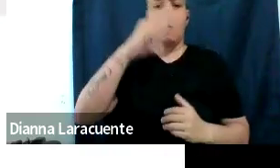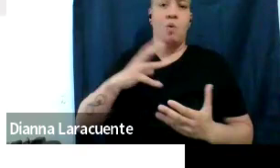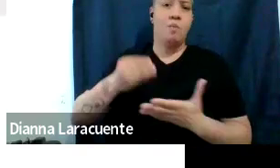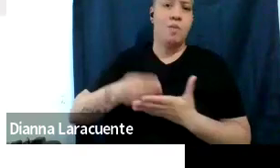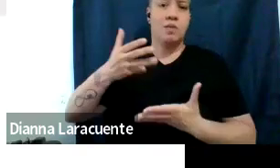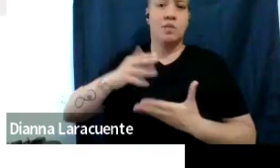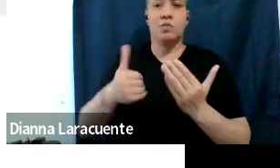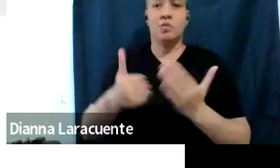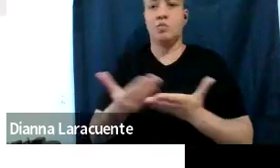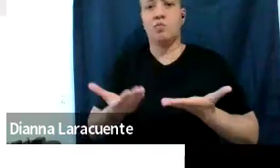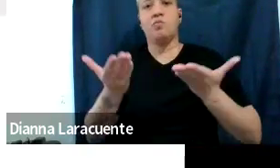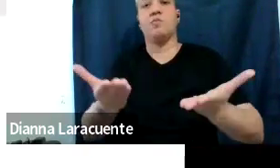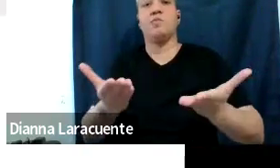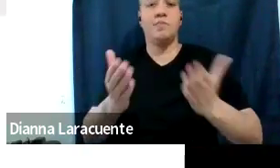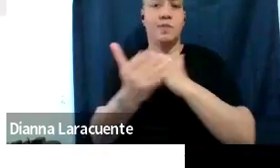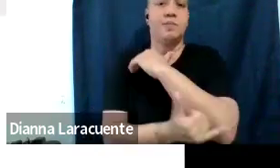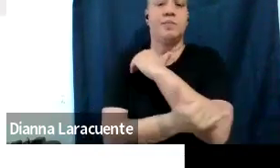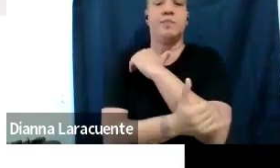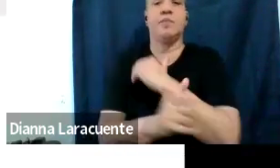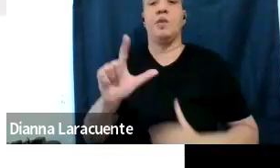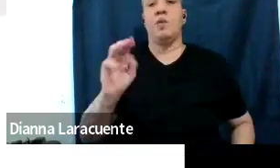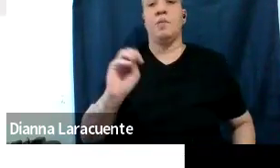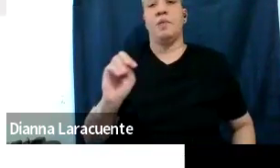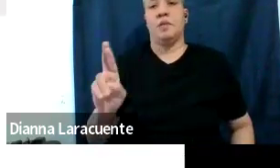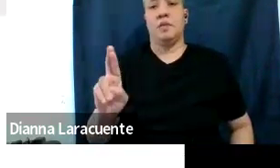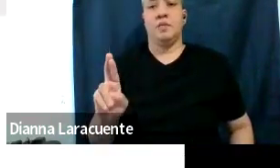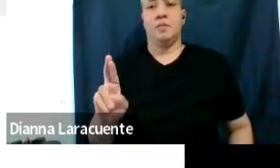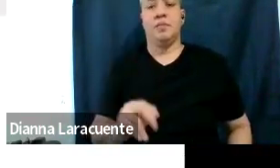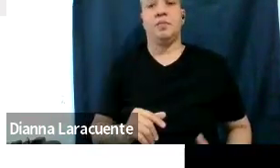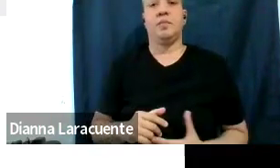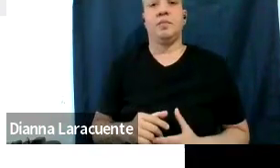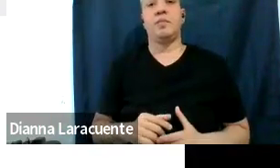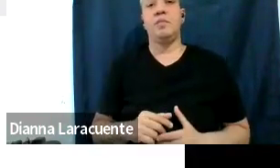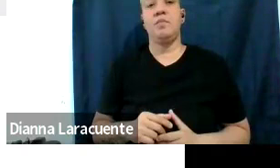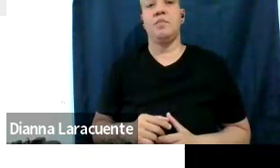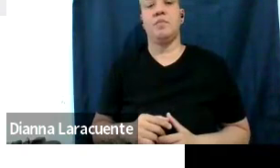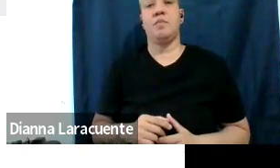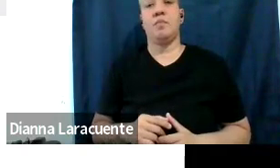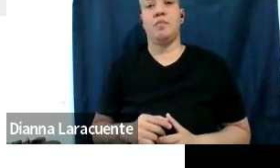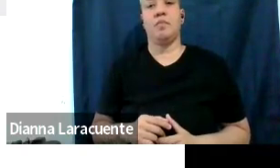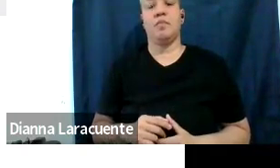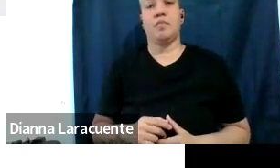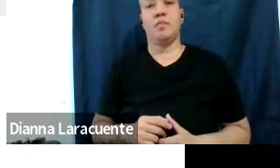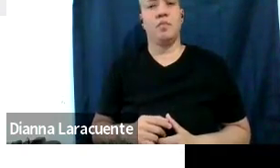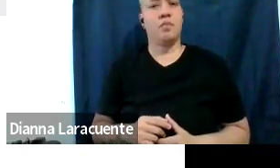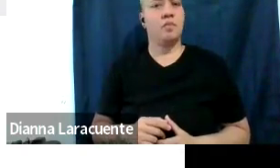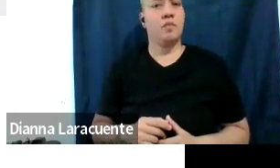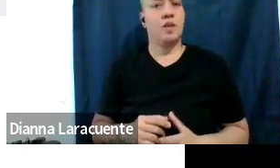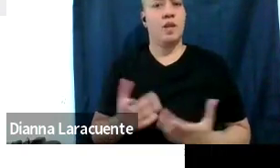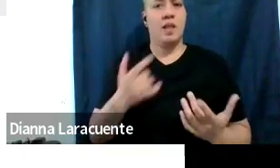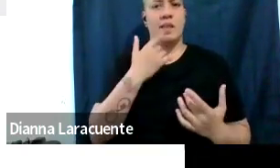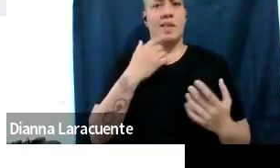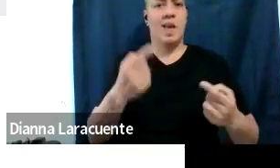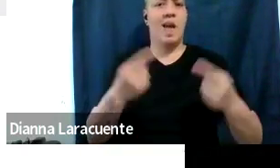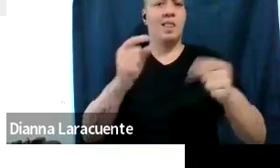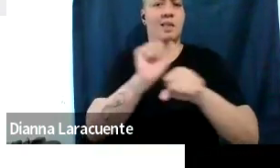por el país. Muñoz Rivera presentó de manifiesto un programa de Franca y dice que eran antiobreros. Si ustedes